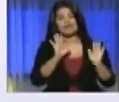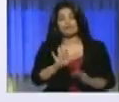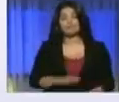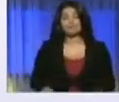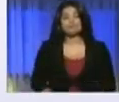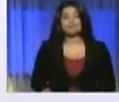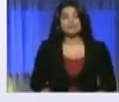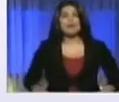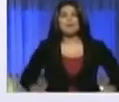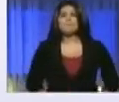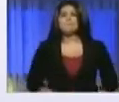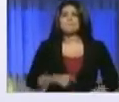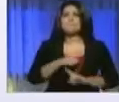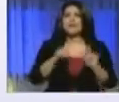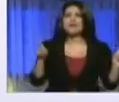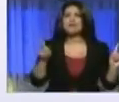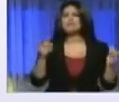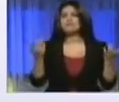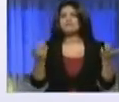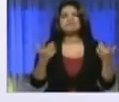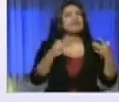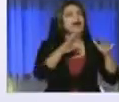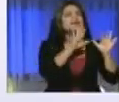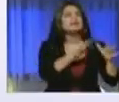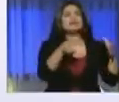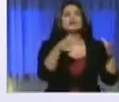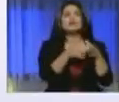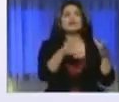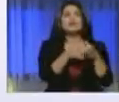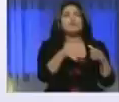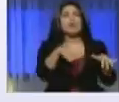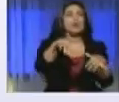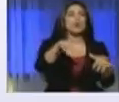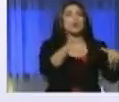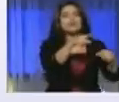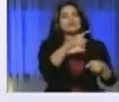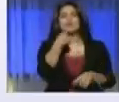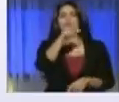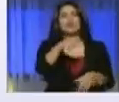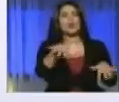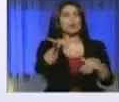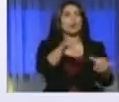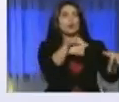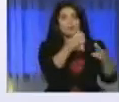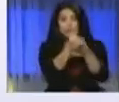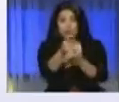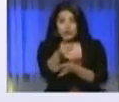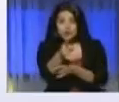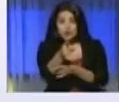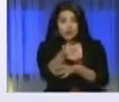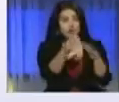Los zombies, ¿qué podemos esperar de los zombies? ¿Qué podemos esperar? ¿Qué esperas tú de un zombie? Que venga a ayudarte.